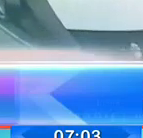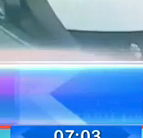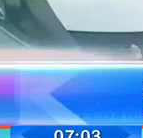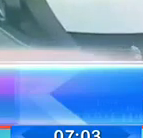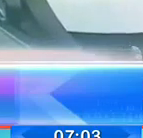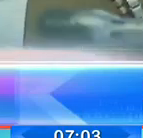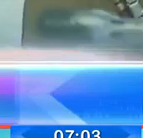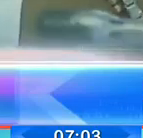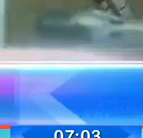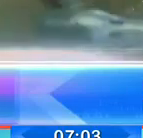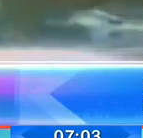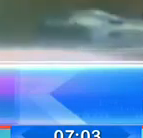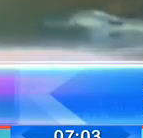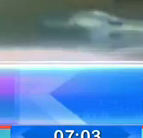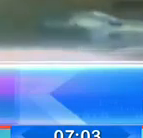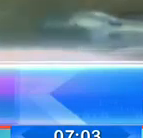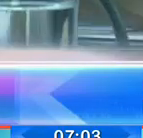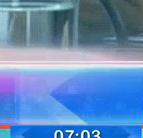retornar, ya venimos.